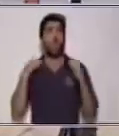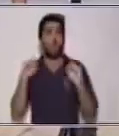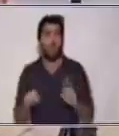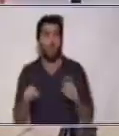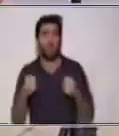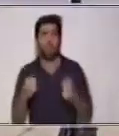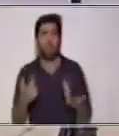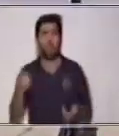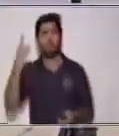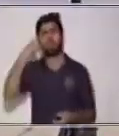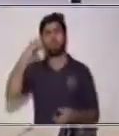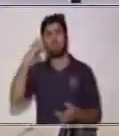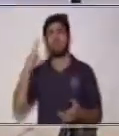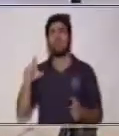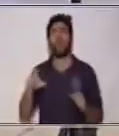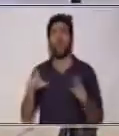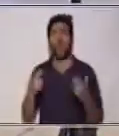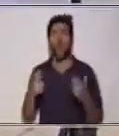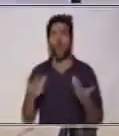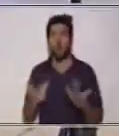ver, pensemos.